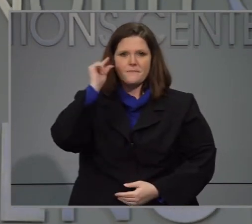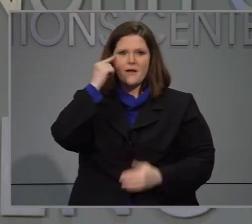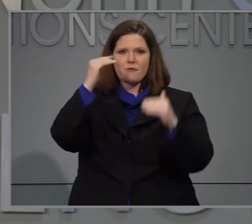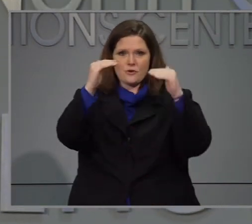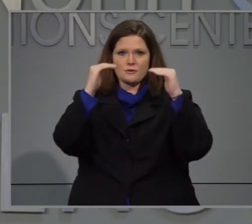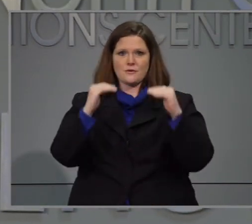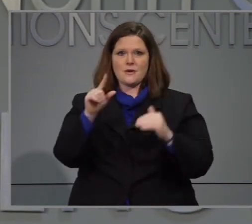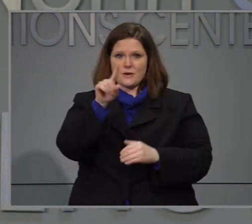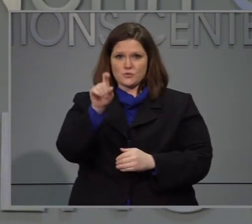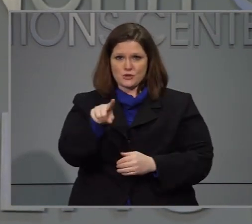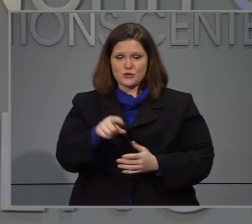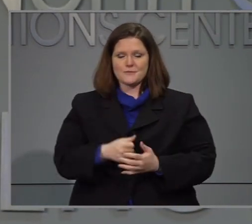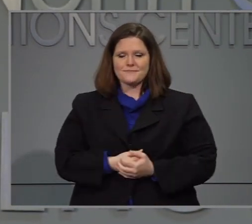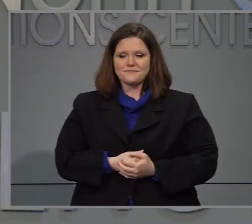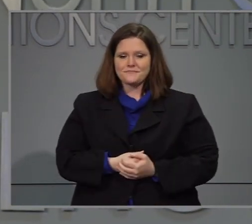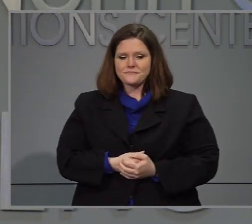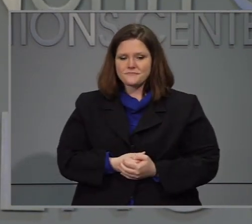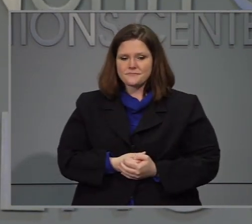pregunta.